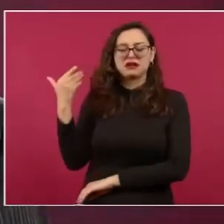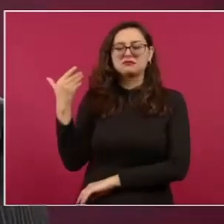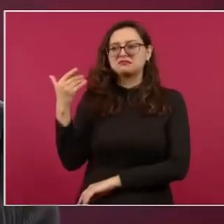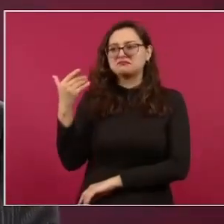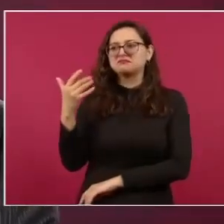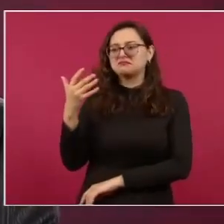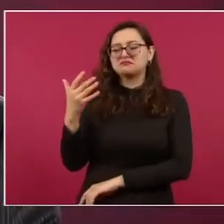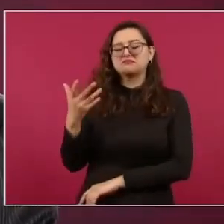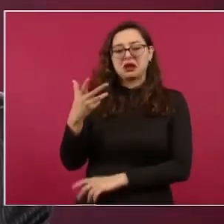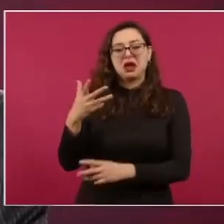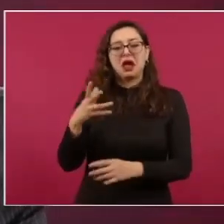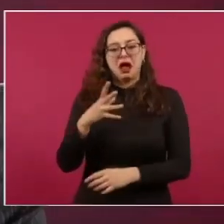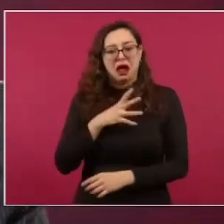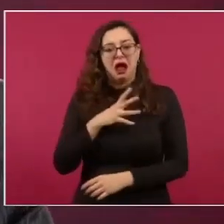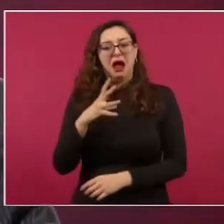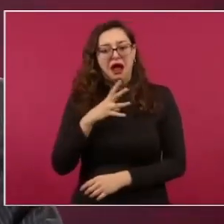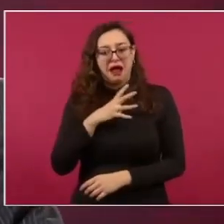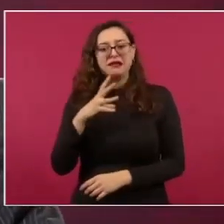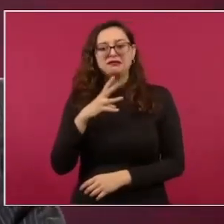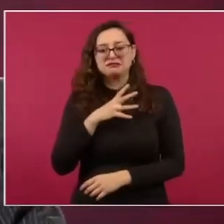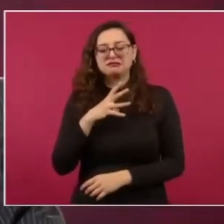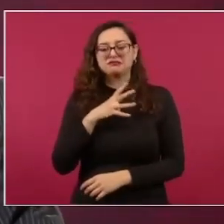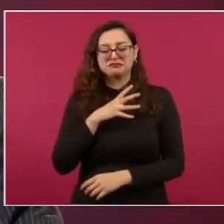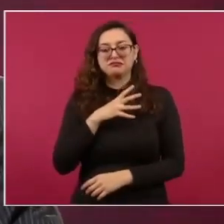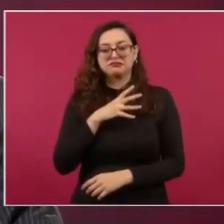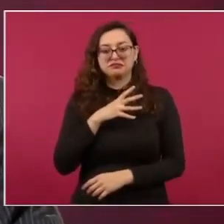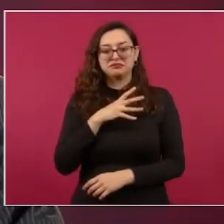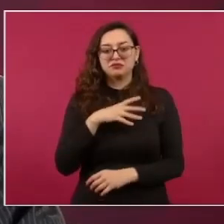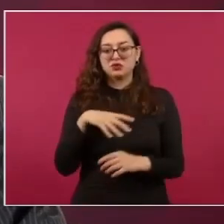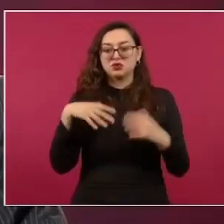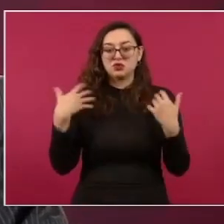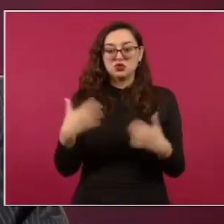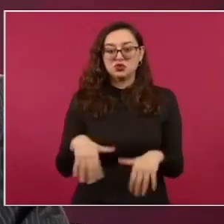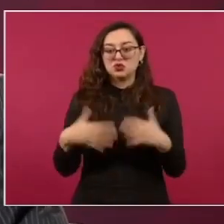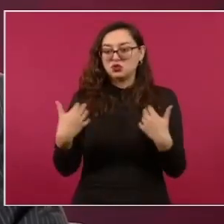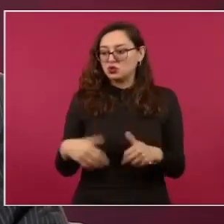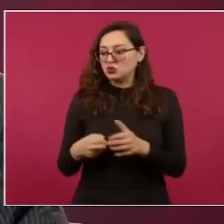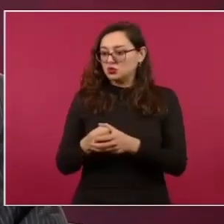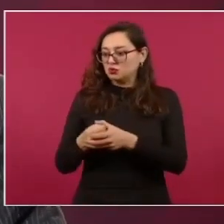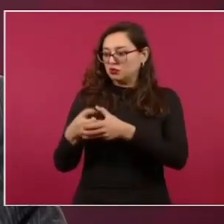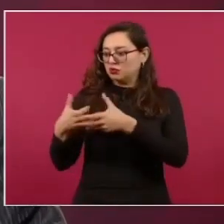lograron esas grandes culturas con su florecimiento